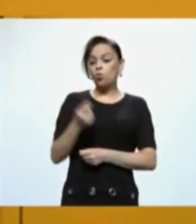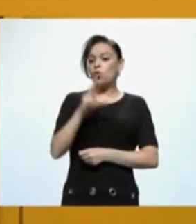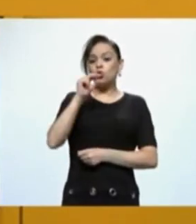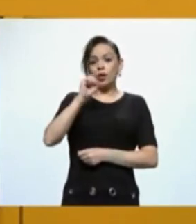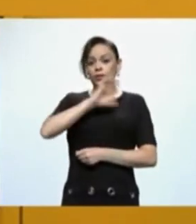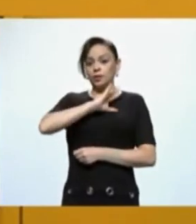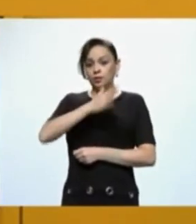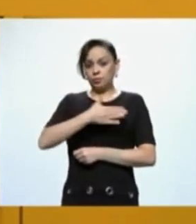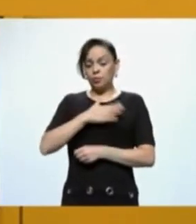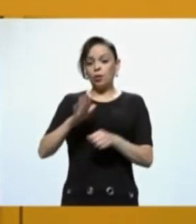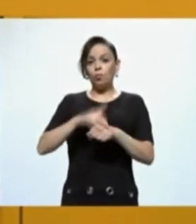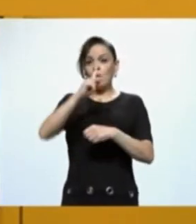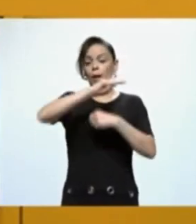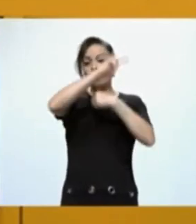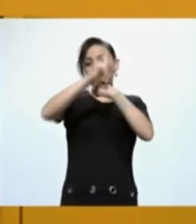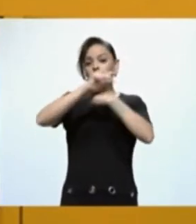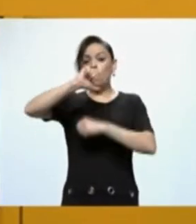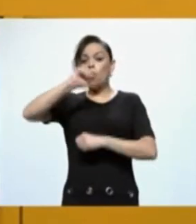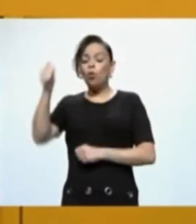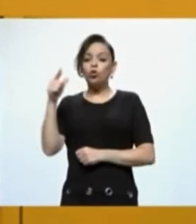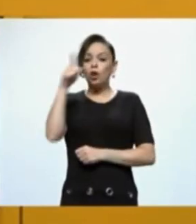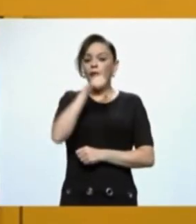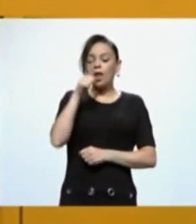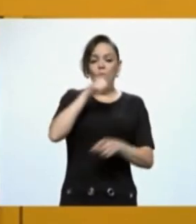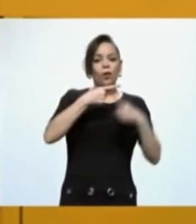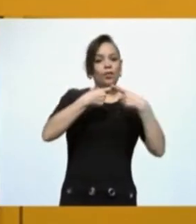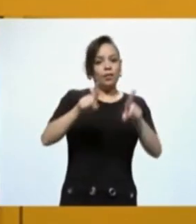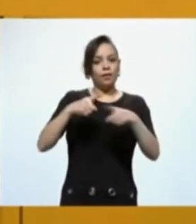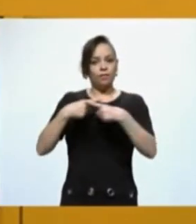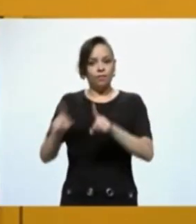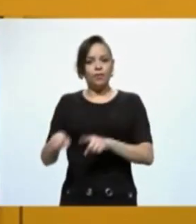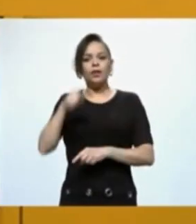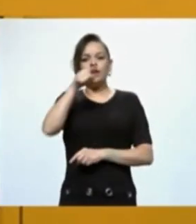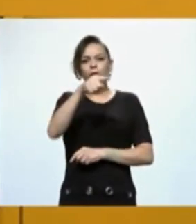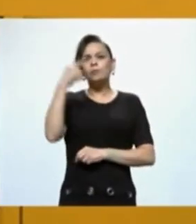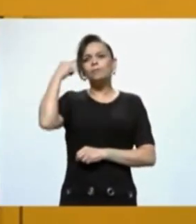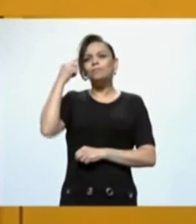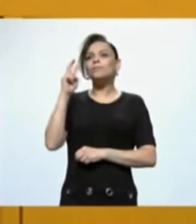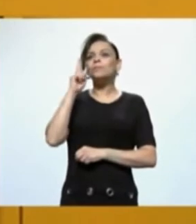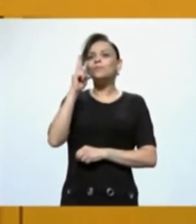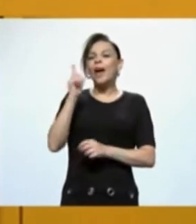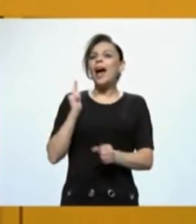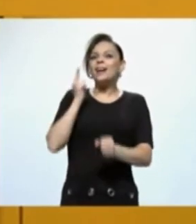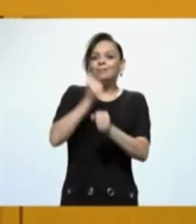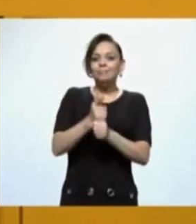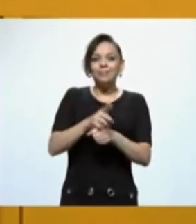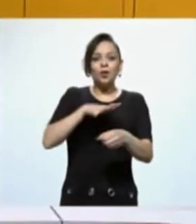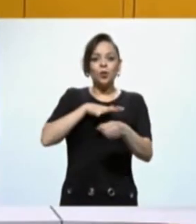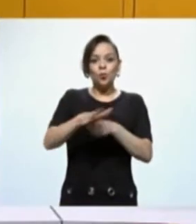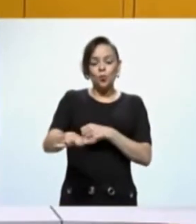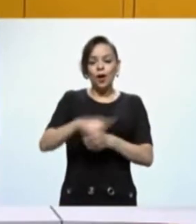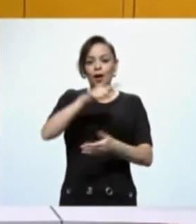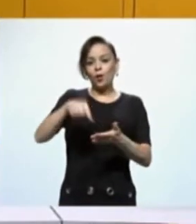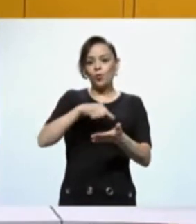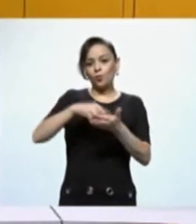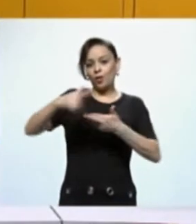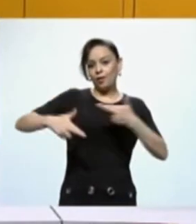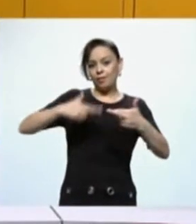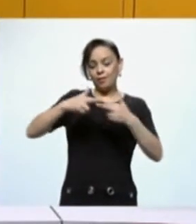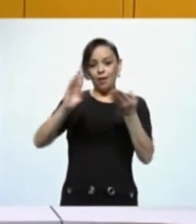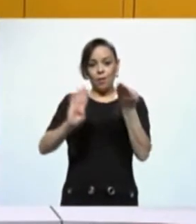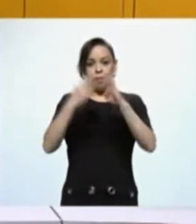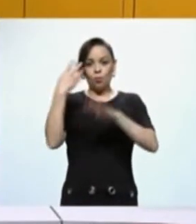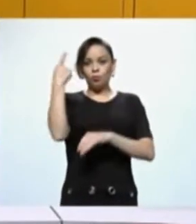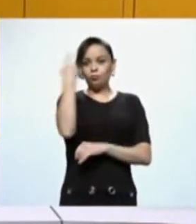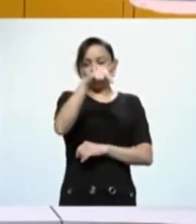son de países donde hablan otras lenguas. Trata de adivinar a qué país o a qué región del mundo pertenecen. Mientras las